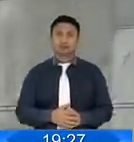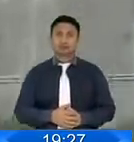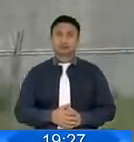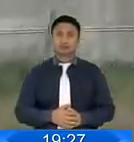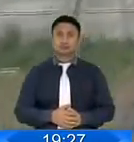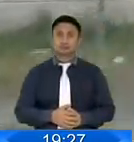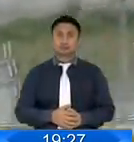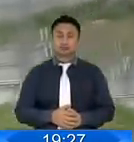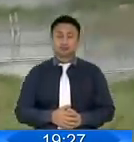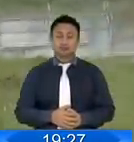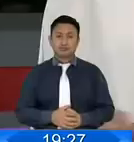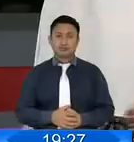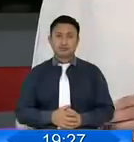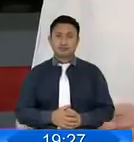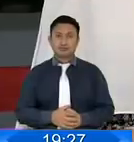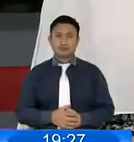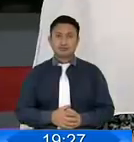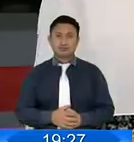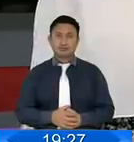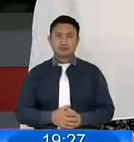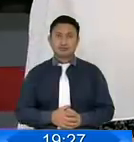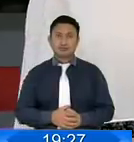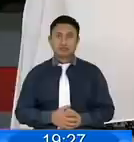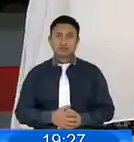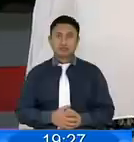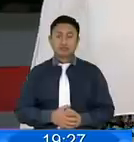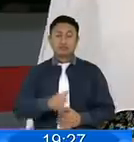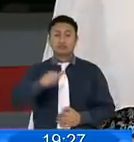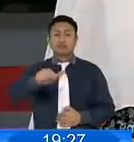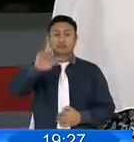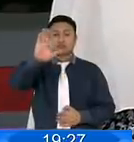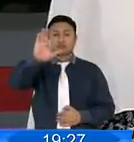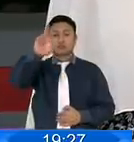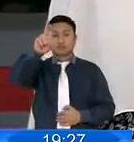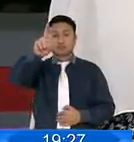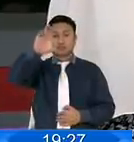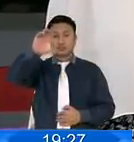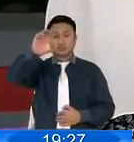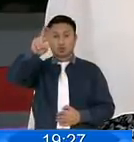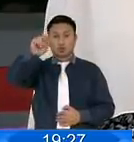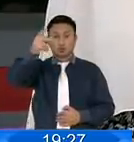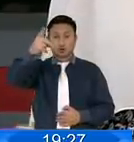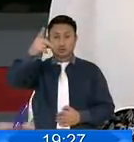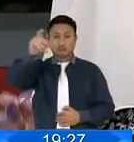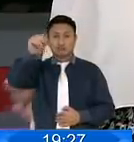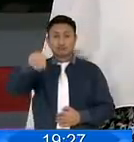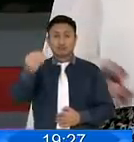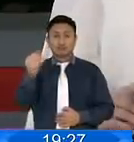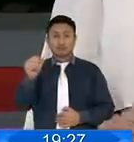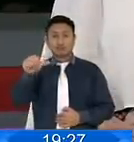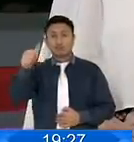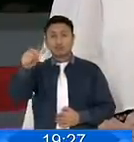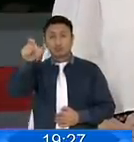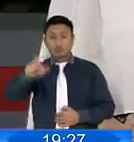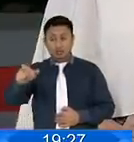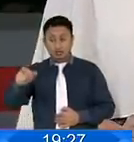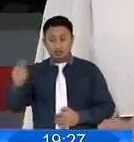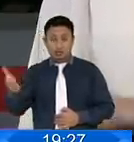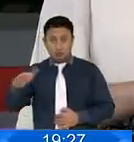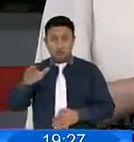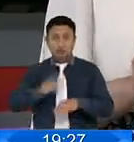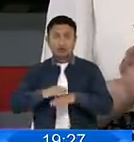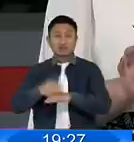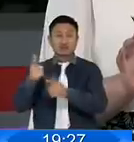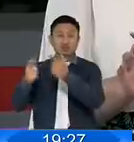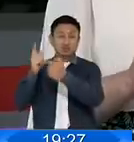Ramírez. En el sector de Ayacucho, norte de Quito, un joven extranjero murió de varios impactos de bala. En la balacera,